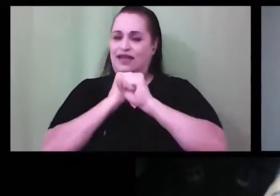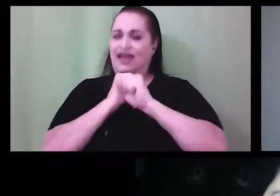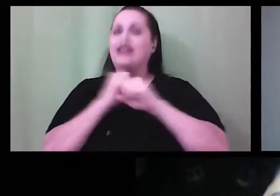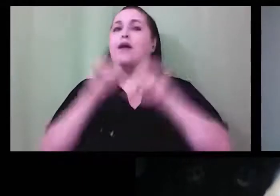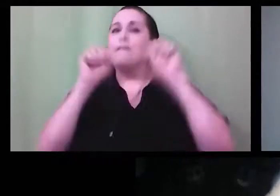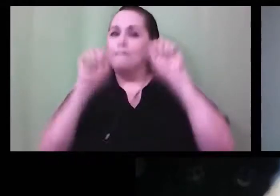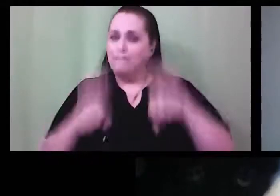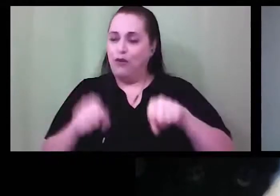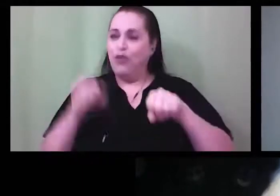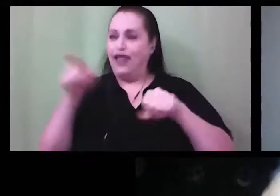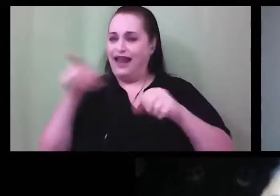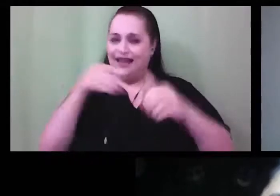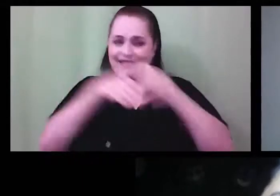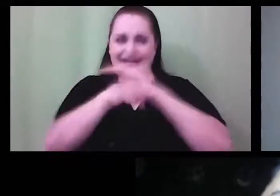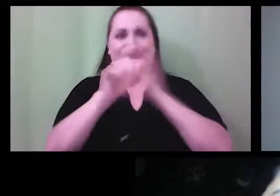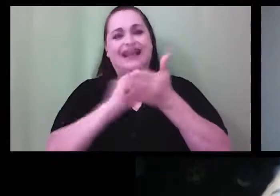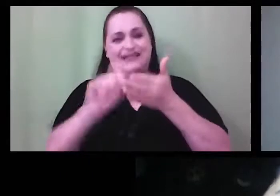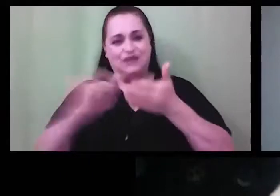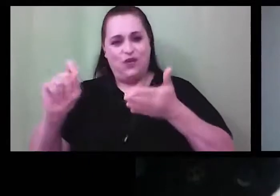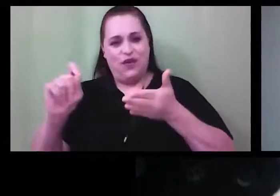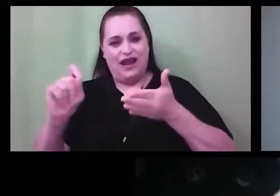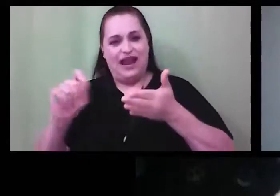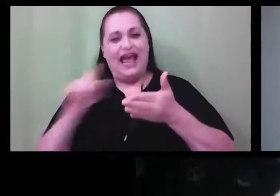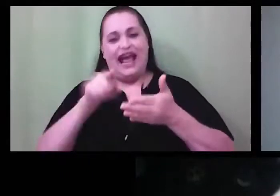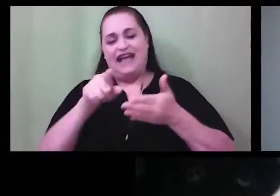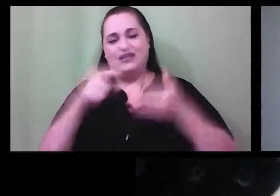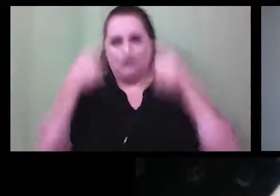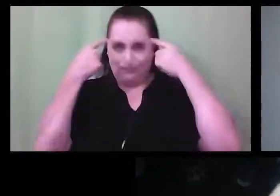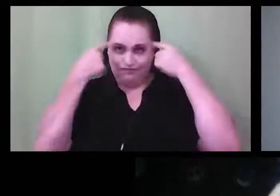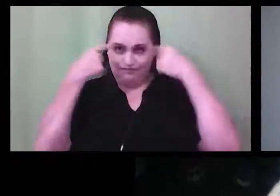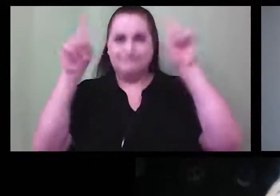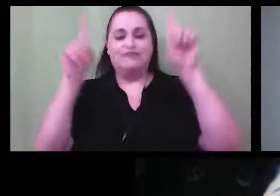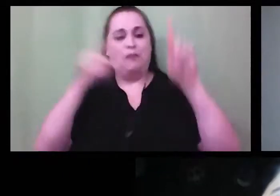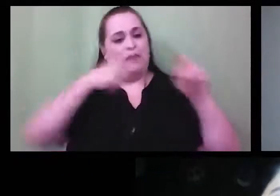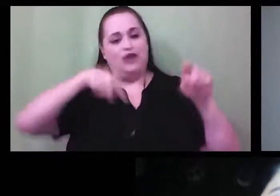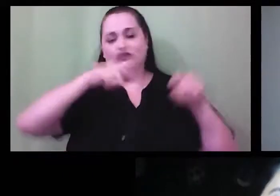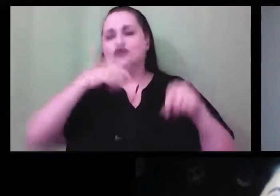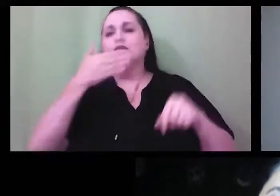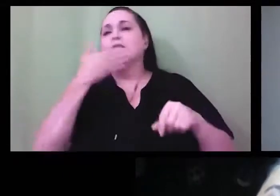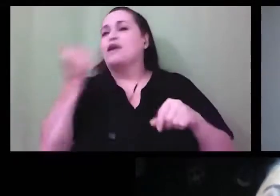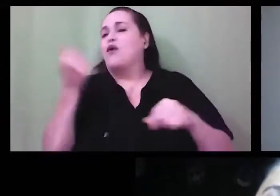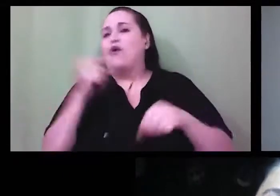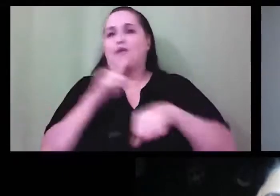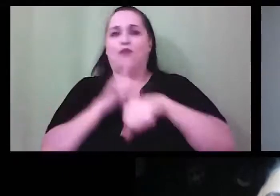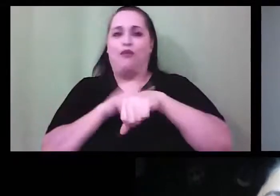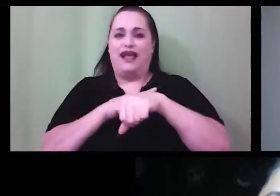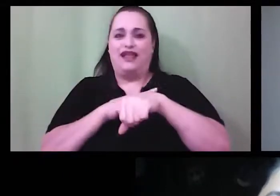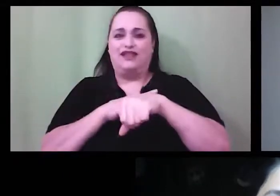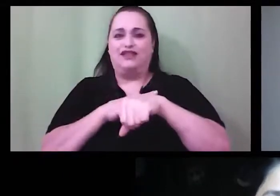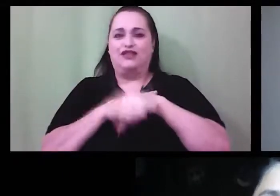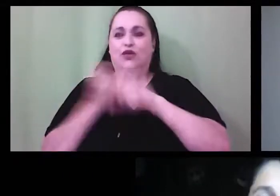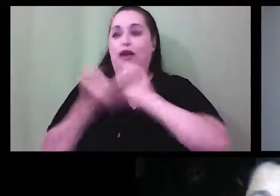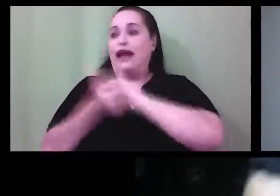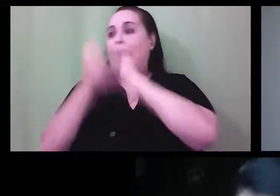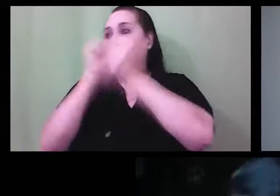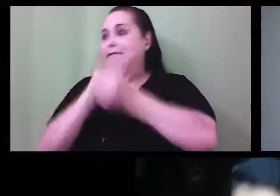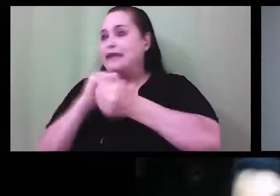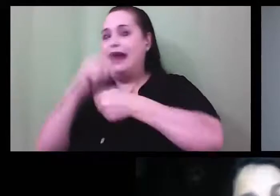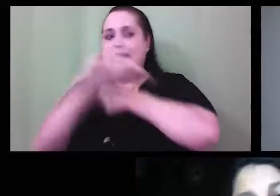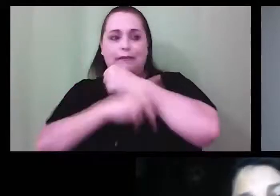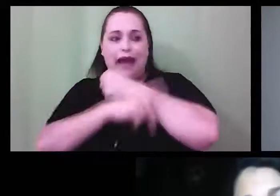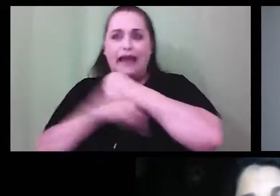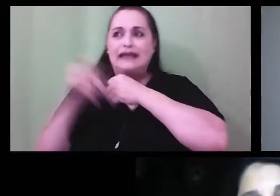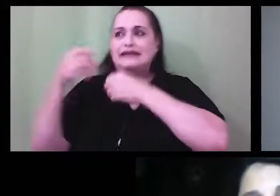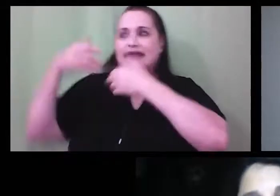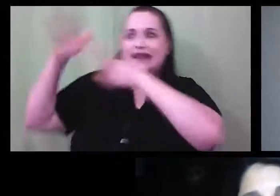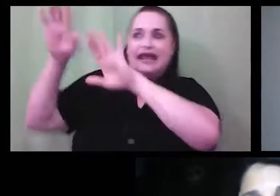estar escolarizado, ese fue para nosotros el mejor momento, porque el tener que dejar un país, trabajo,